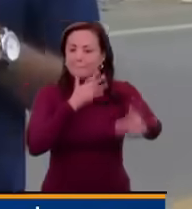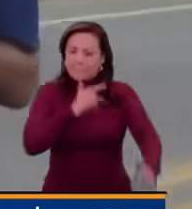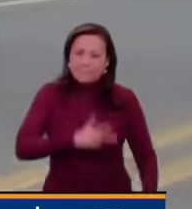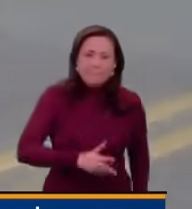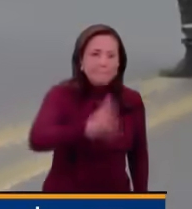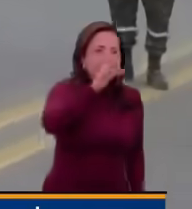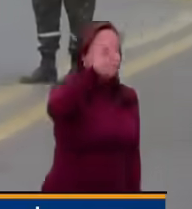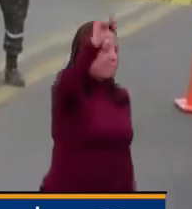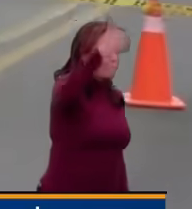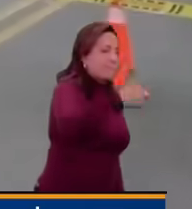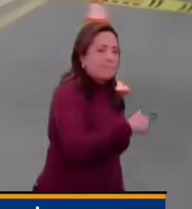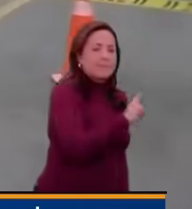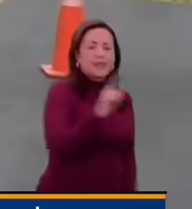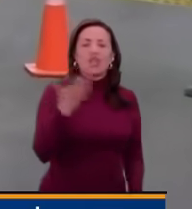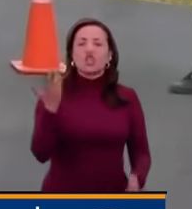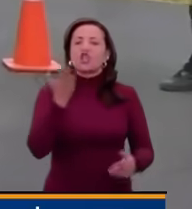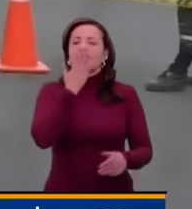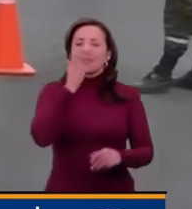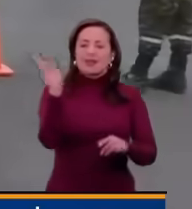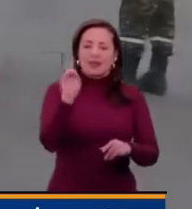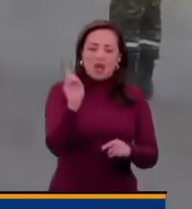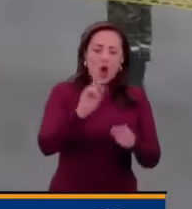hacia racha manaure uribia y maicao